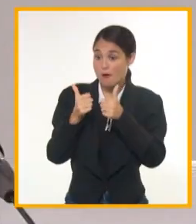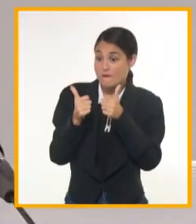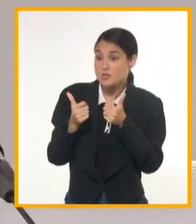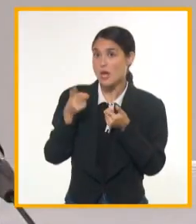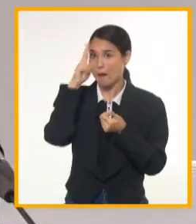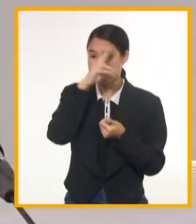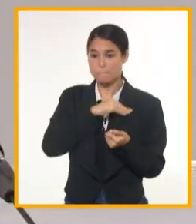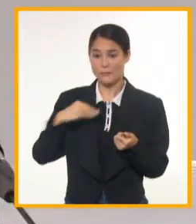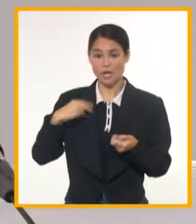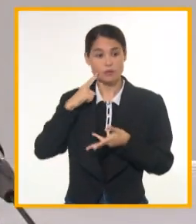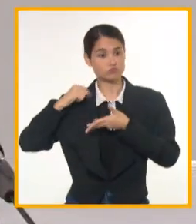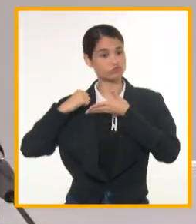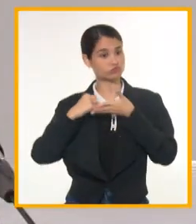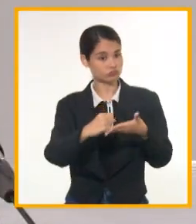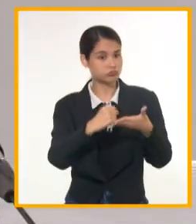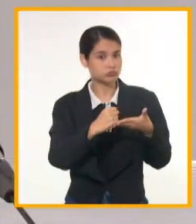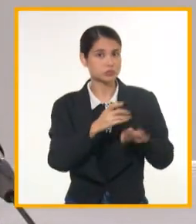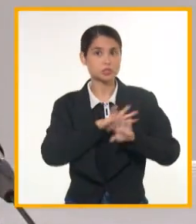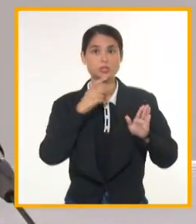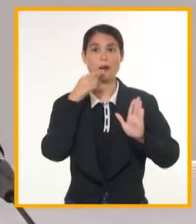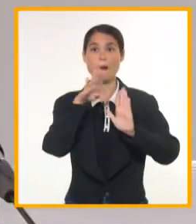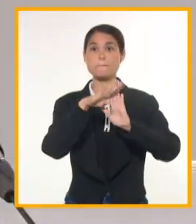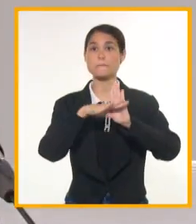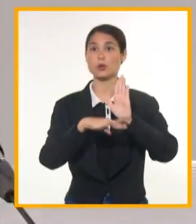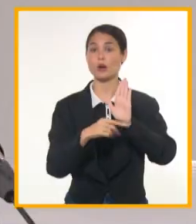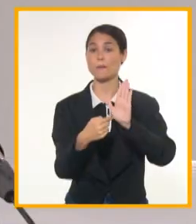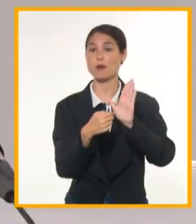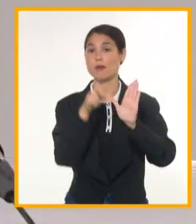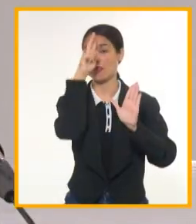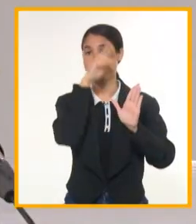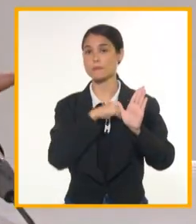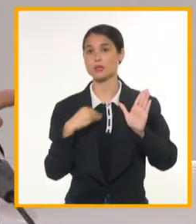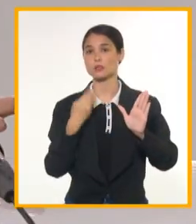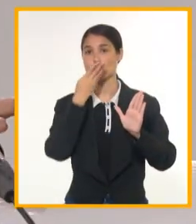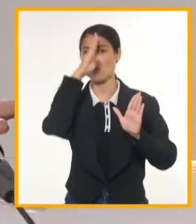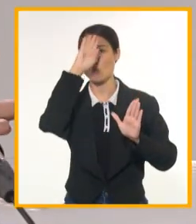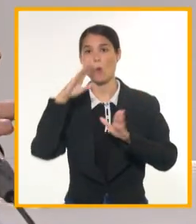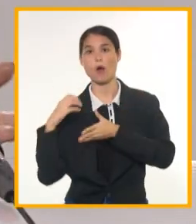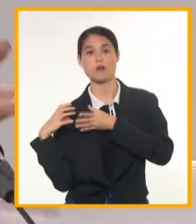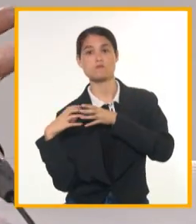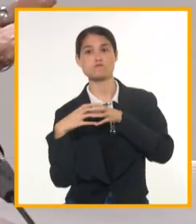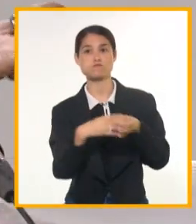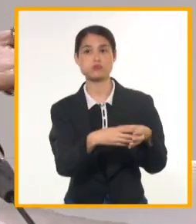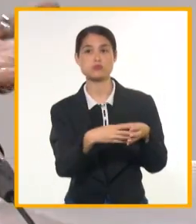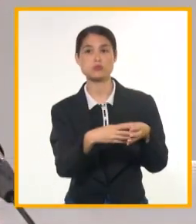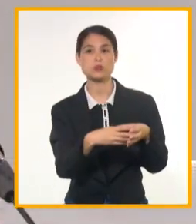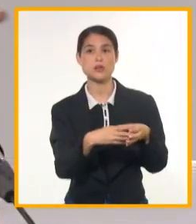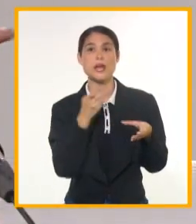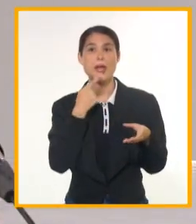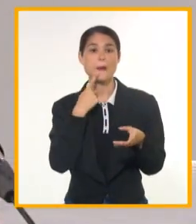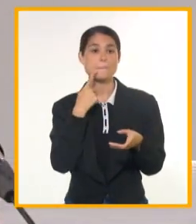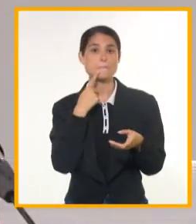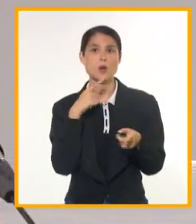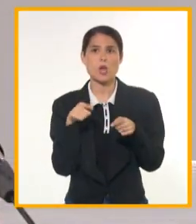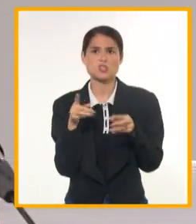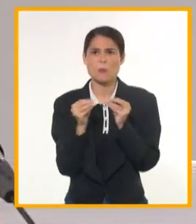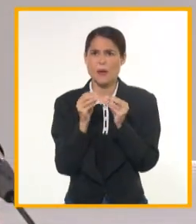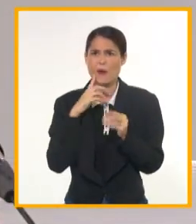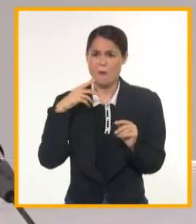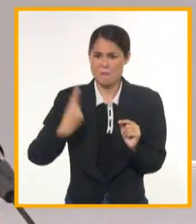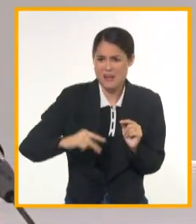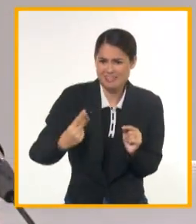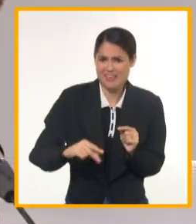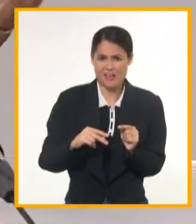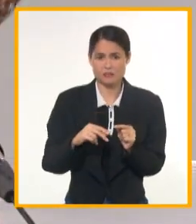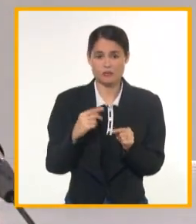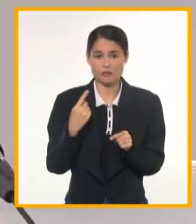y que los programas médicos, el programa de colaboración médica cubana no tiene nada que ver con trata de personas. Recordemos que, bueno, Estados